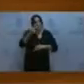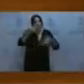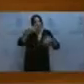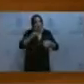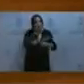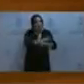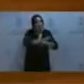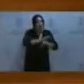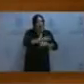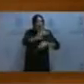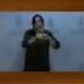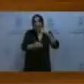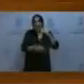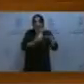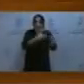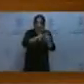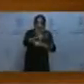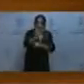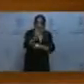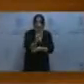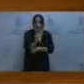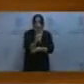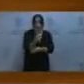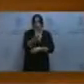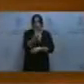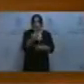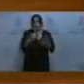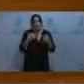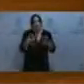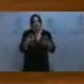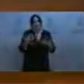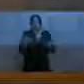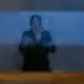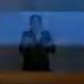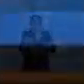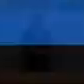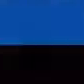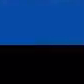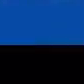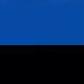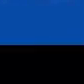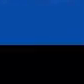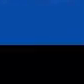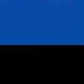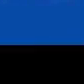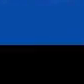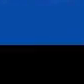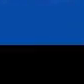consejería en esta materia. Y cuanto antes, mejor. Gracias.